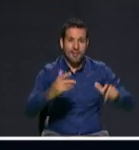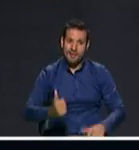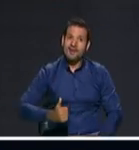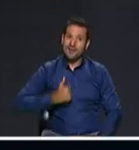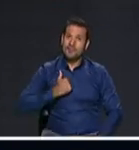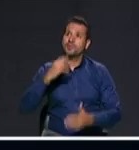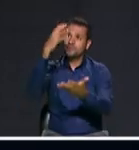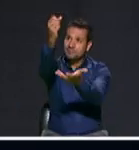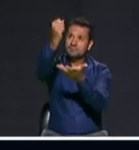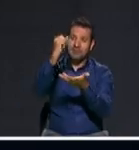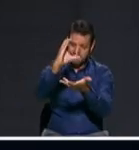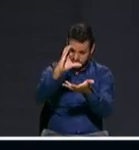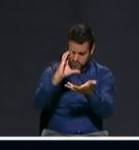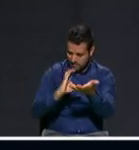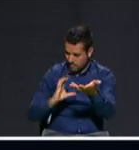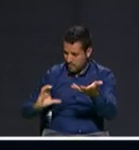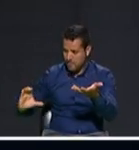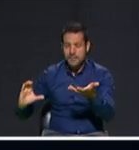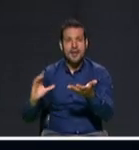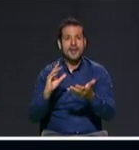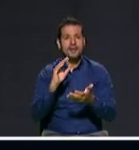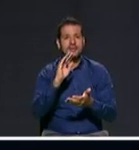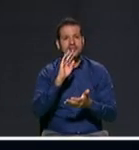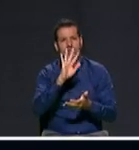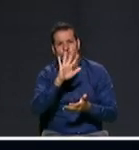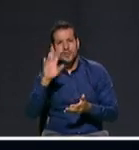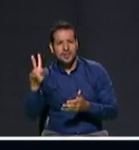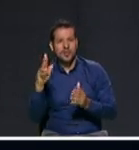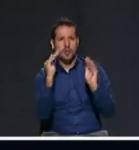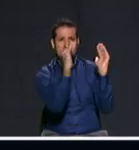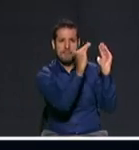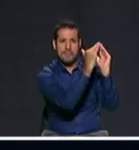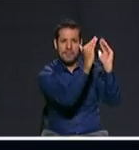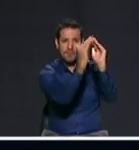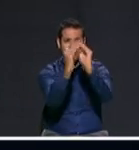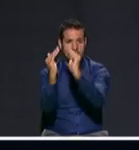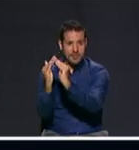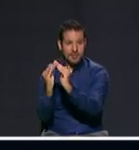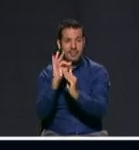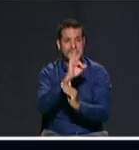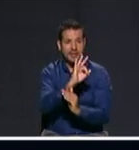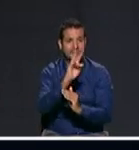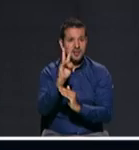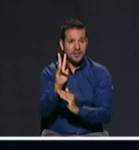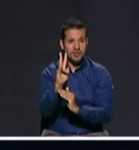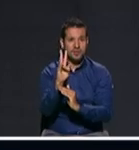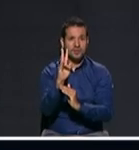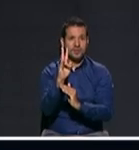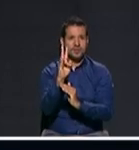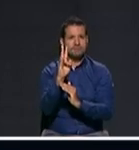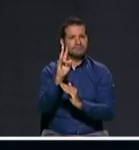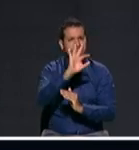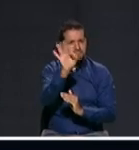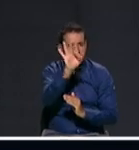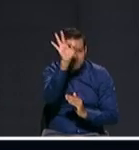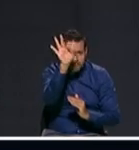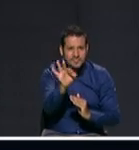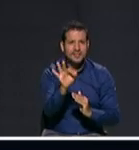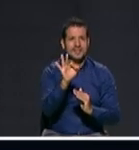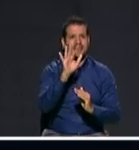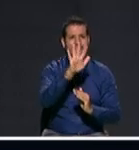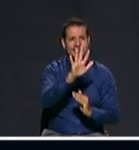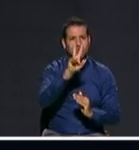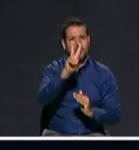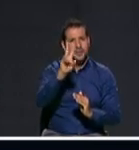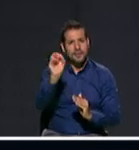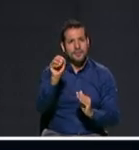esos medellín es 50 2.000 viviendas con déficit cualitativo en medellín 32 mil con déficit cuantitativo ahí también hay 520 mil